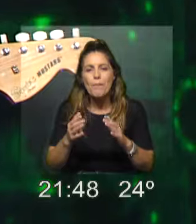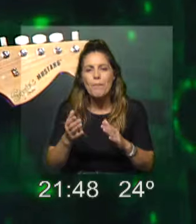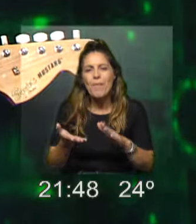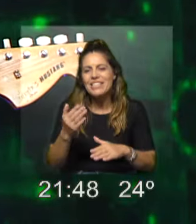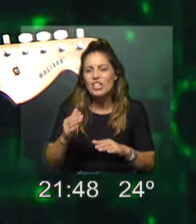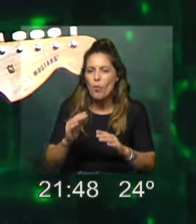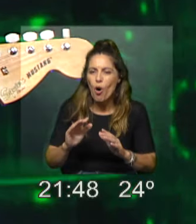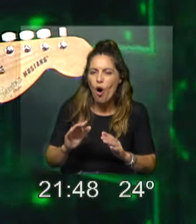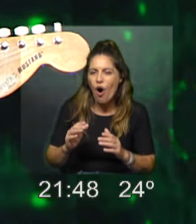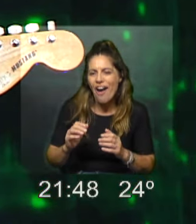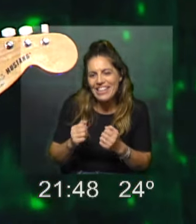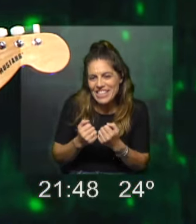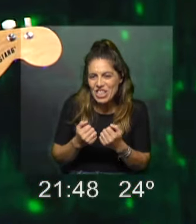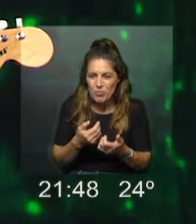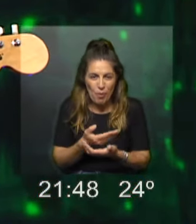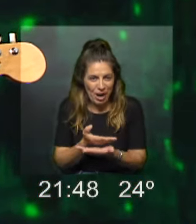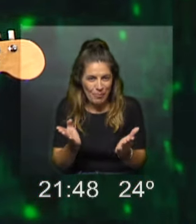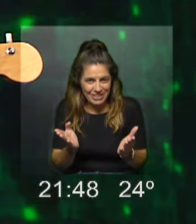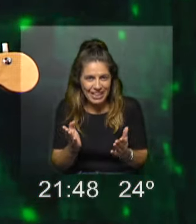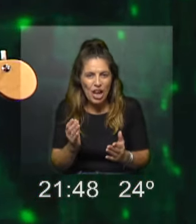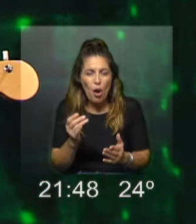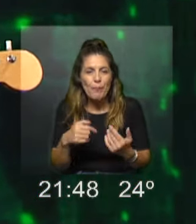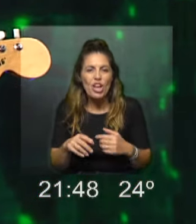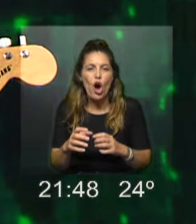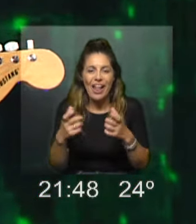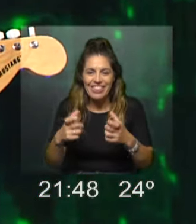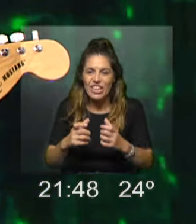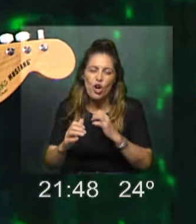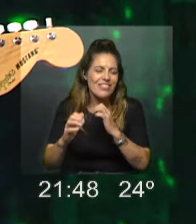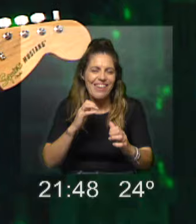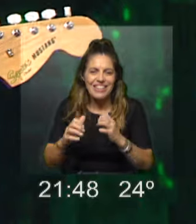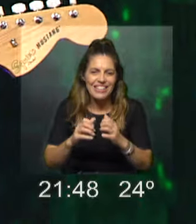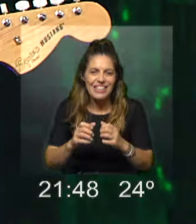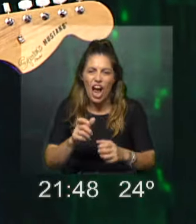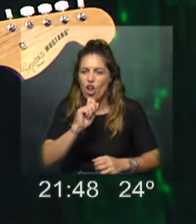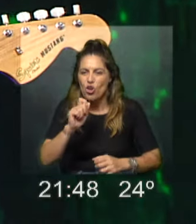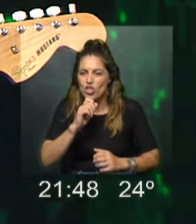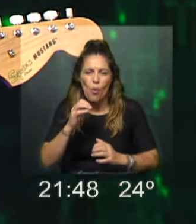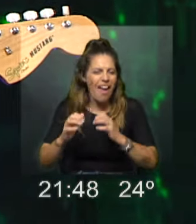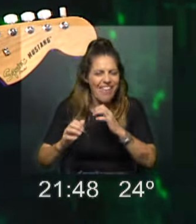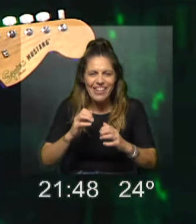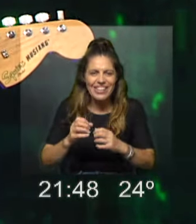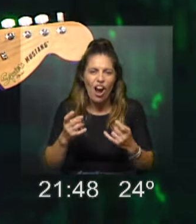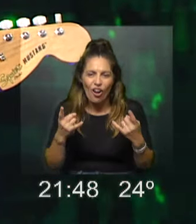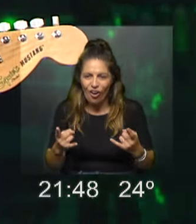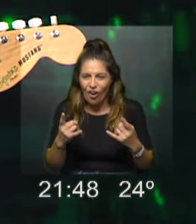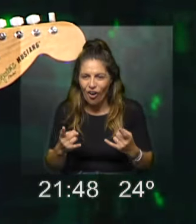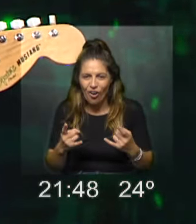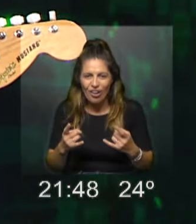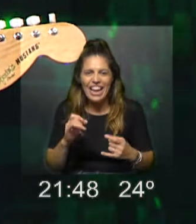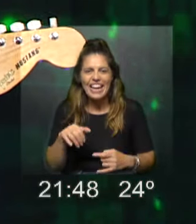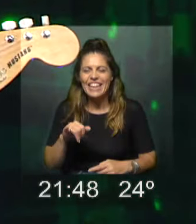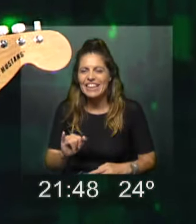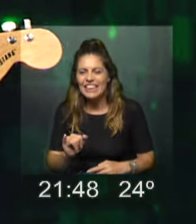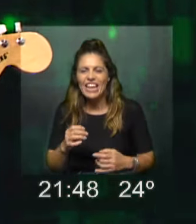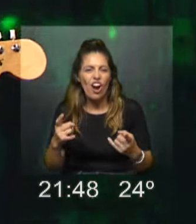para presentarme, pero el disco es eso, es energía, los shows van a ser energía, es rock, pero sentimos eso que es indie rock